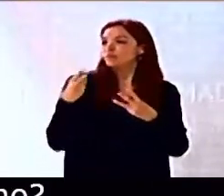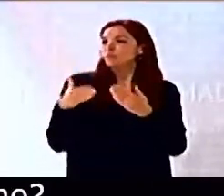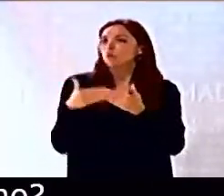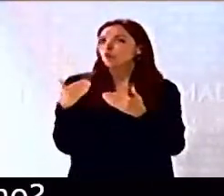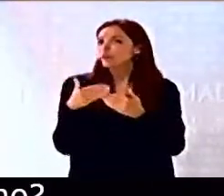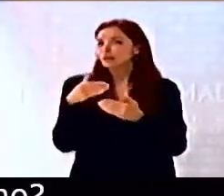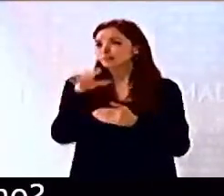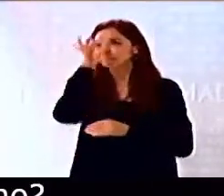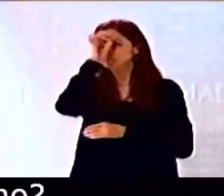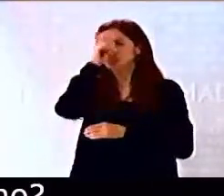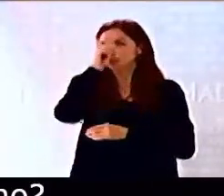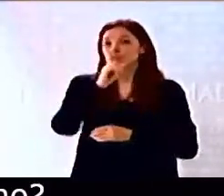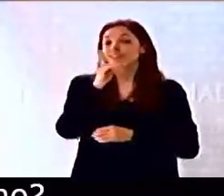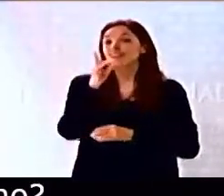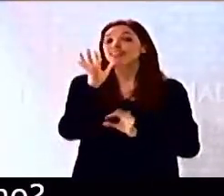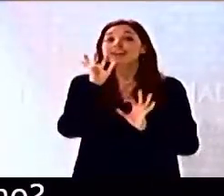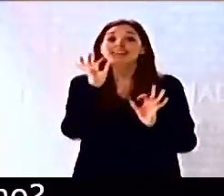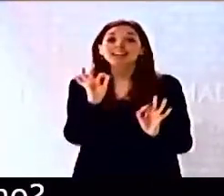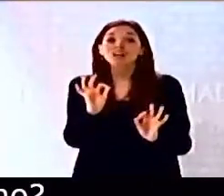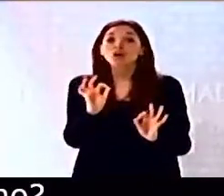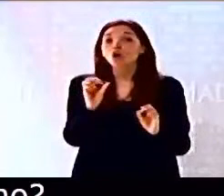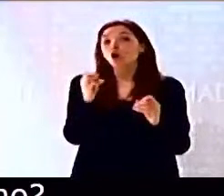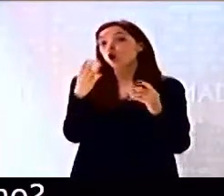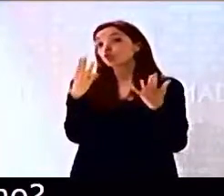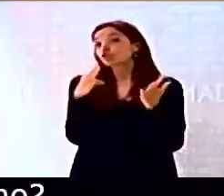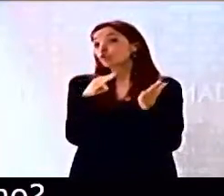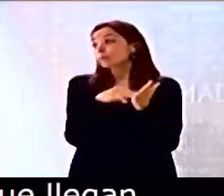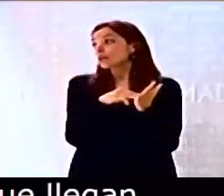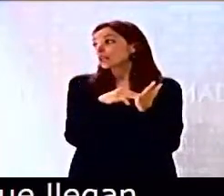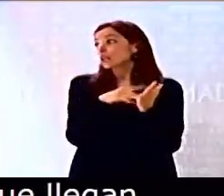llegan alrededor de 8.100 dosis.